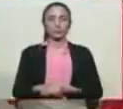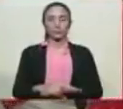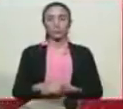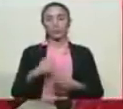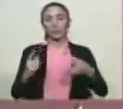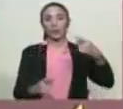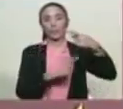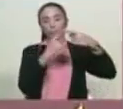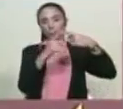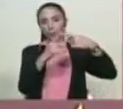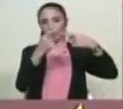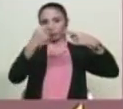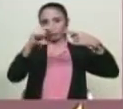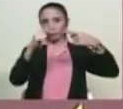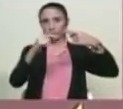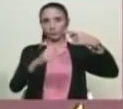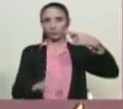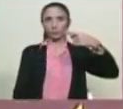Primer punto de cuenta.